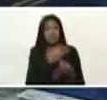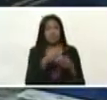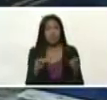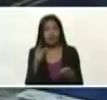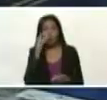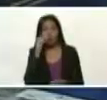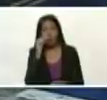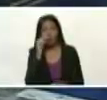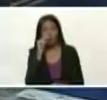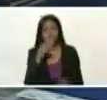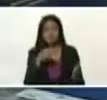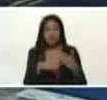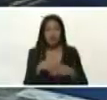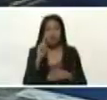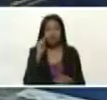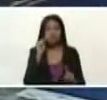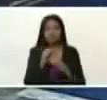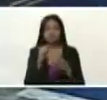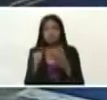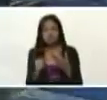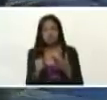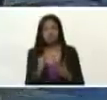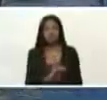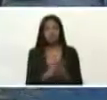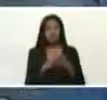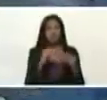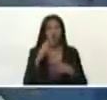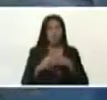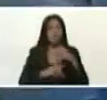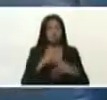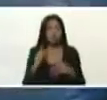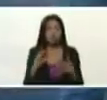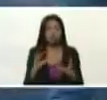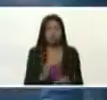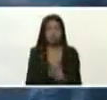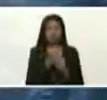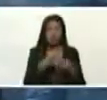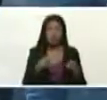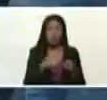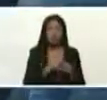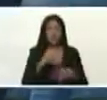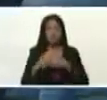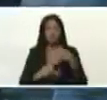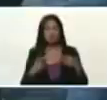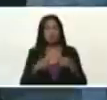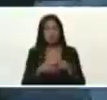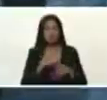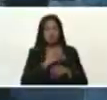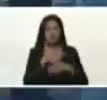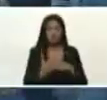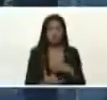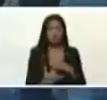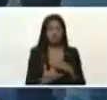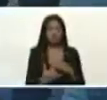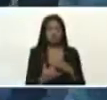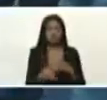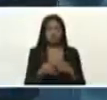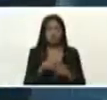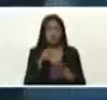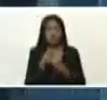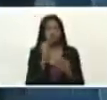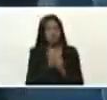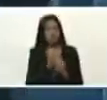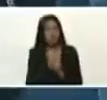Cabeza vaya puntualizando todo este proceso de recuperación, producto de la planificación, la disciplina y el